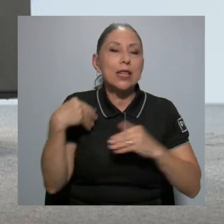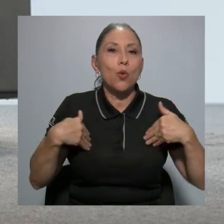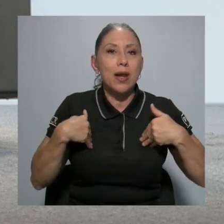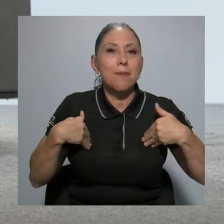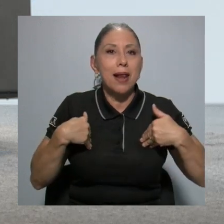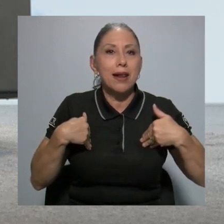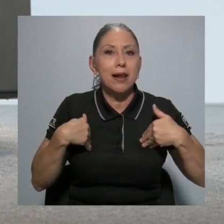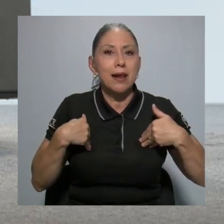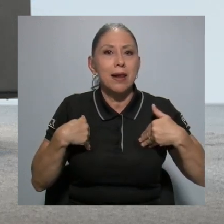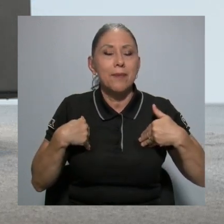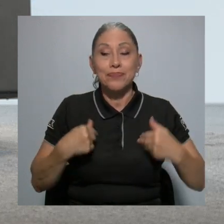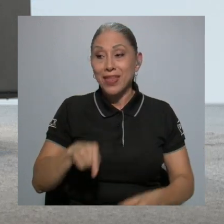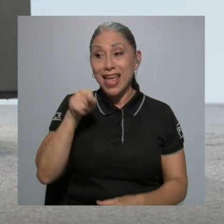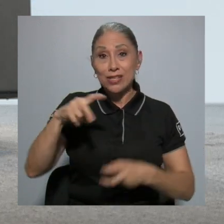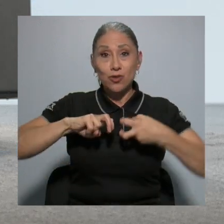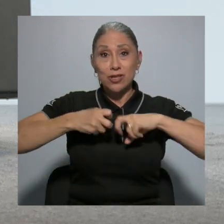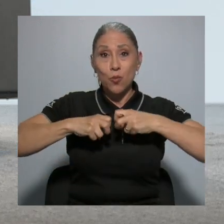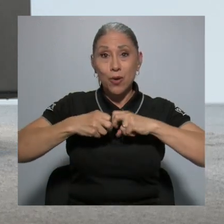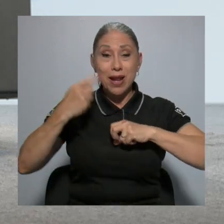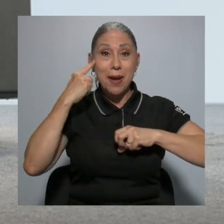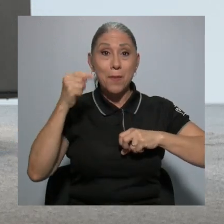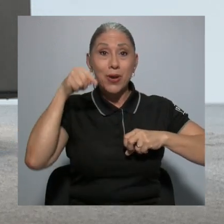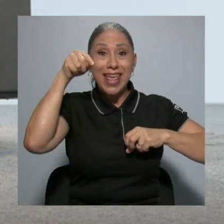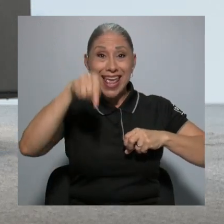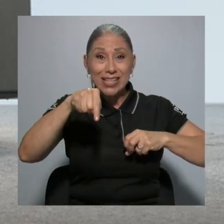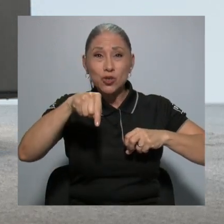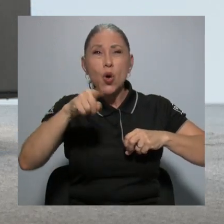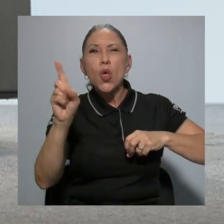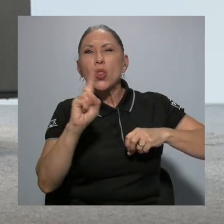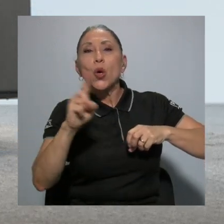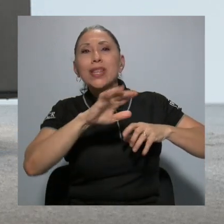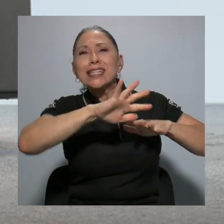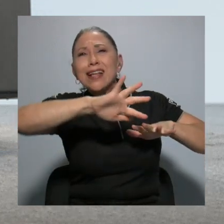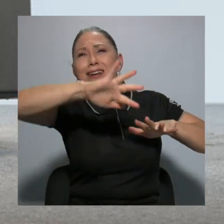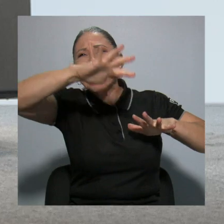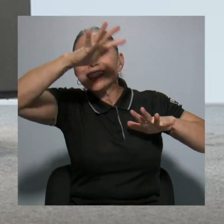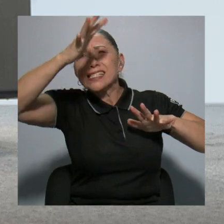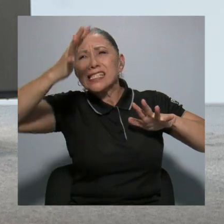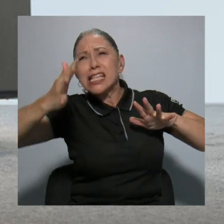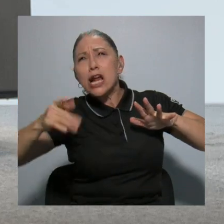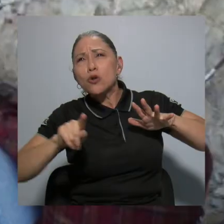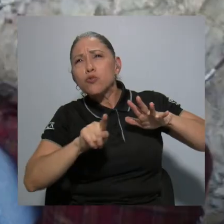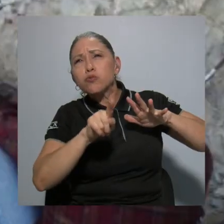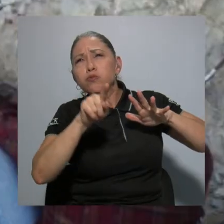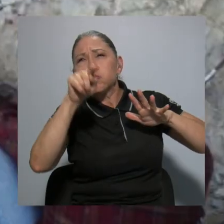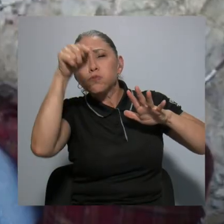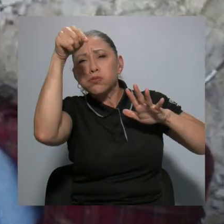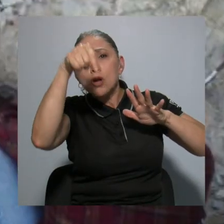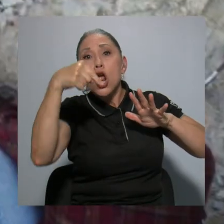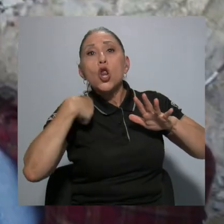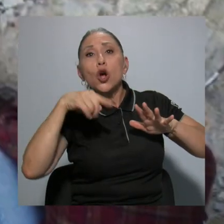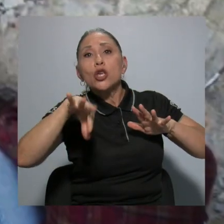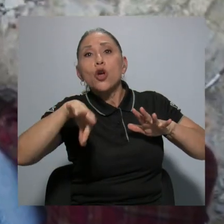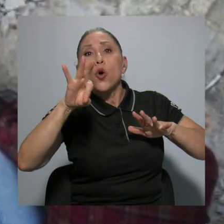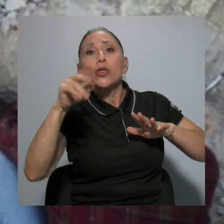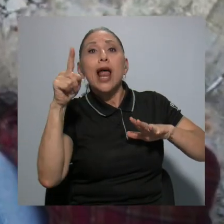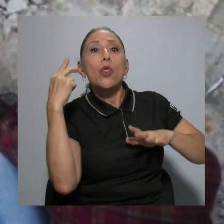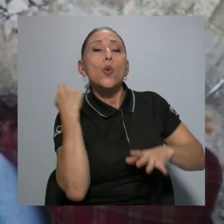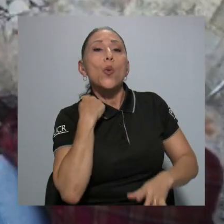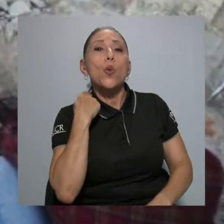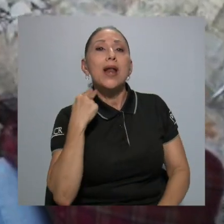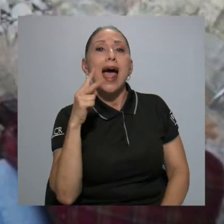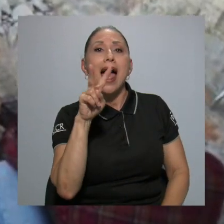Eso sí un problema, ya que estaba metido dentro del cerro y lo que yo he encontrado es una vértebra que estaba